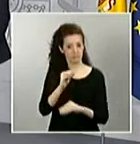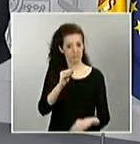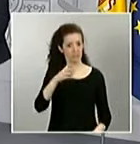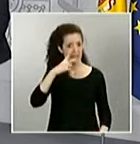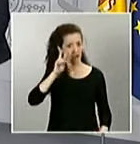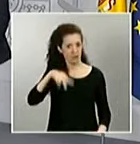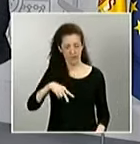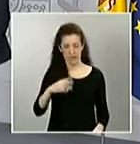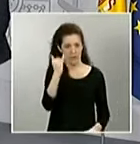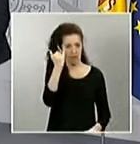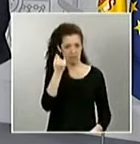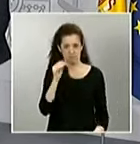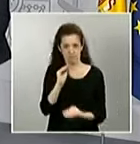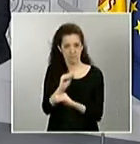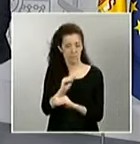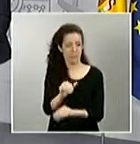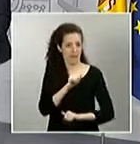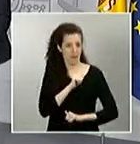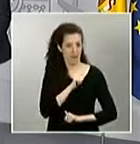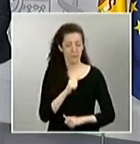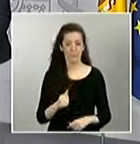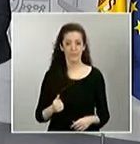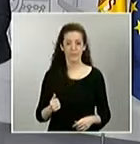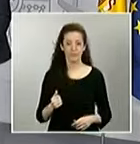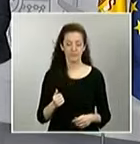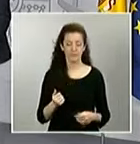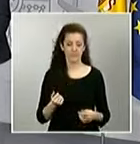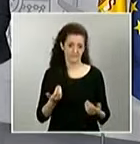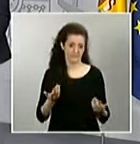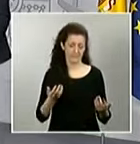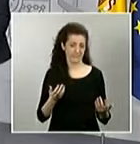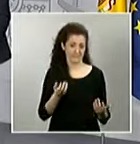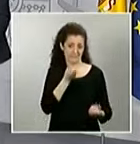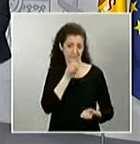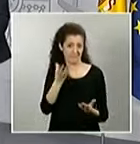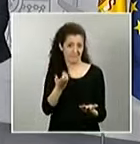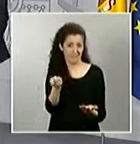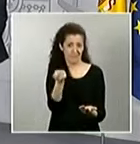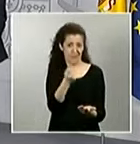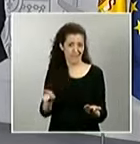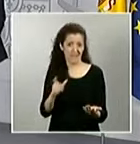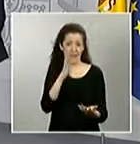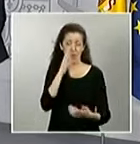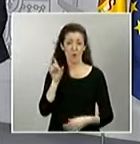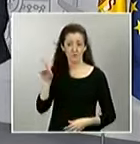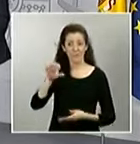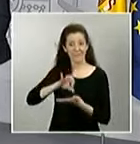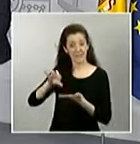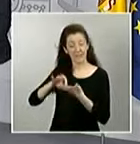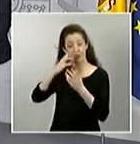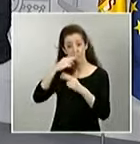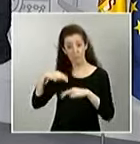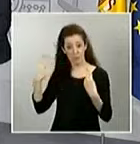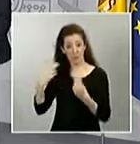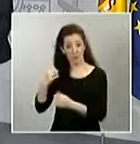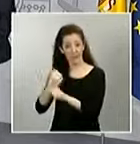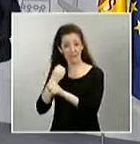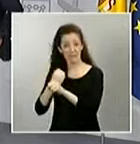hace falta que les diga que el esfuerzo que está haciendo el Servicio Público de Empleo es extraordinario.